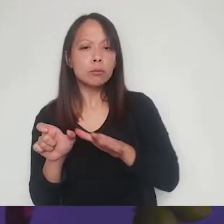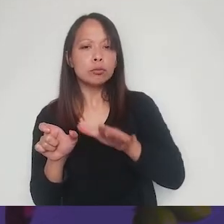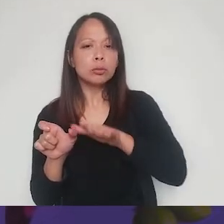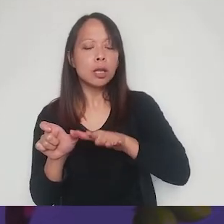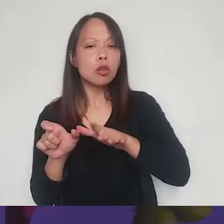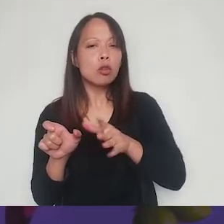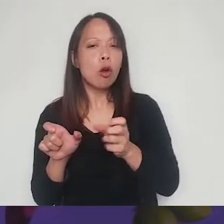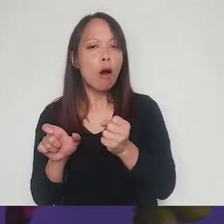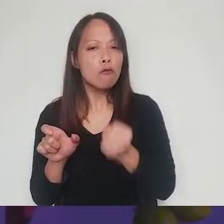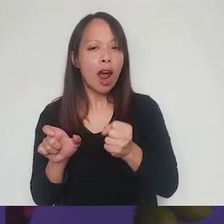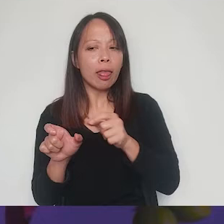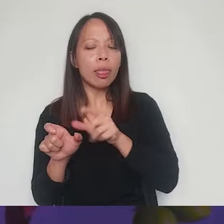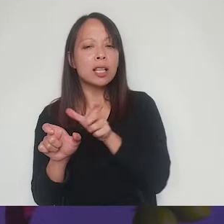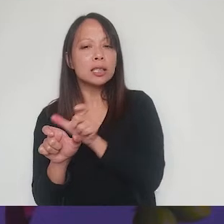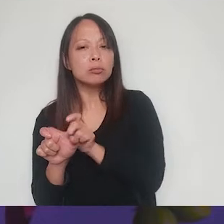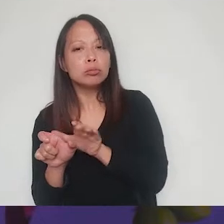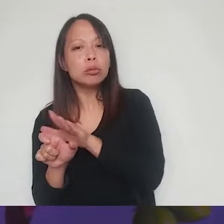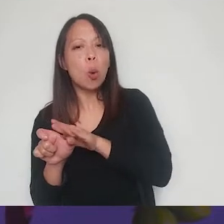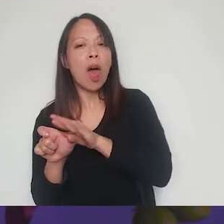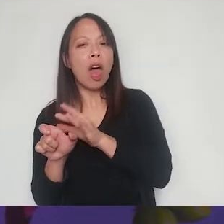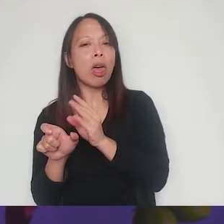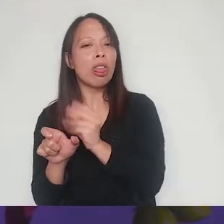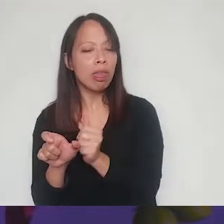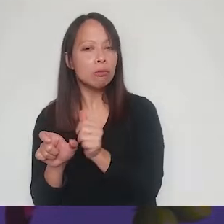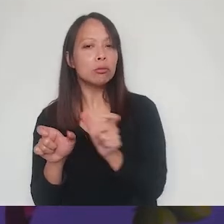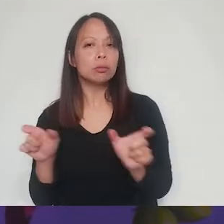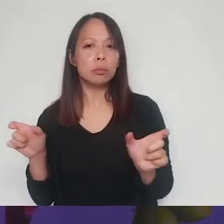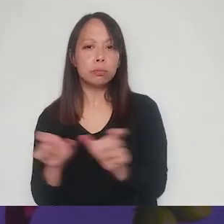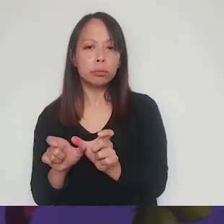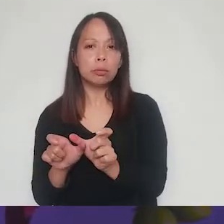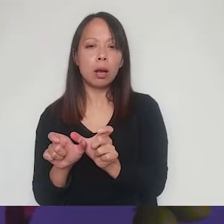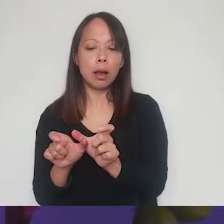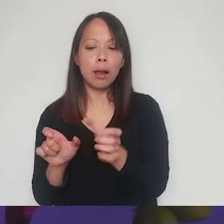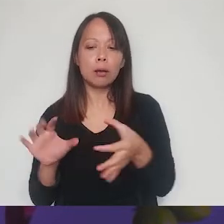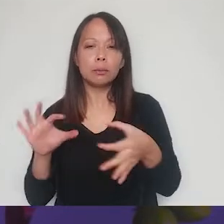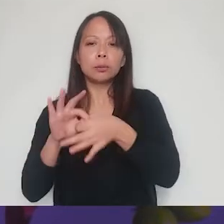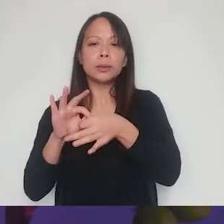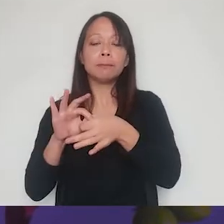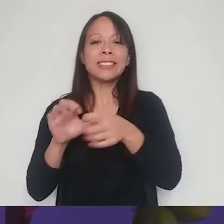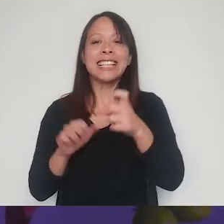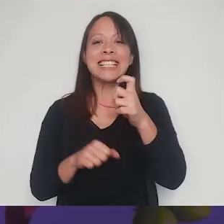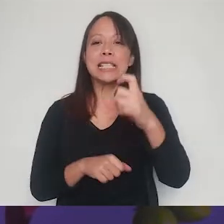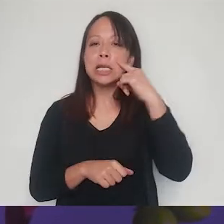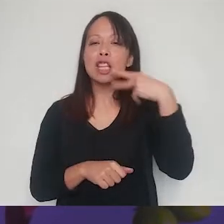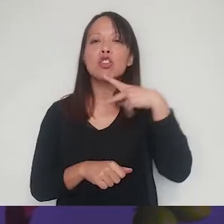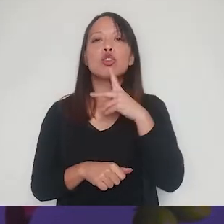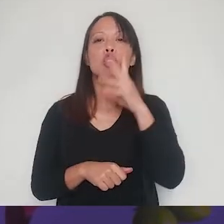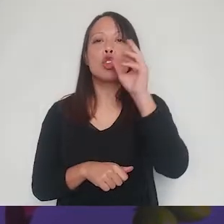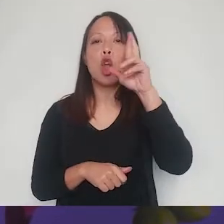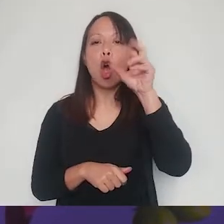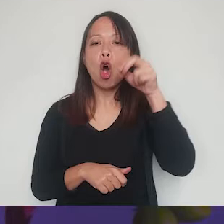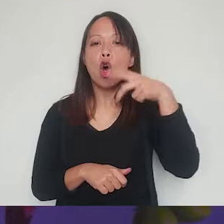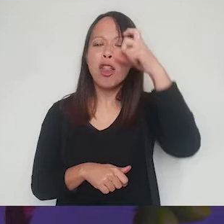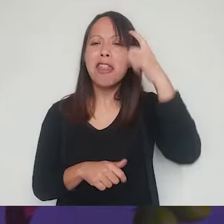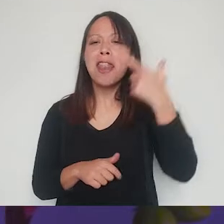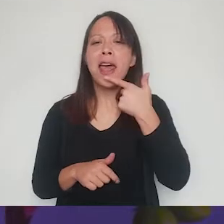débil tanto como el sitio fuerte, y esto lleva a la inclusión del exón alternativo, en donde el orden de remoción de los intrones no es importante,